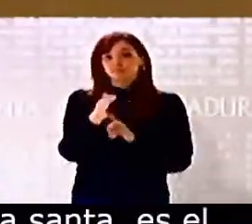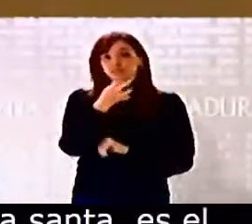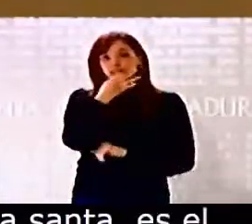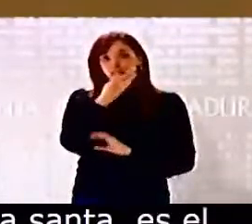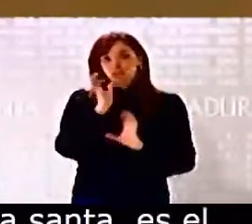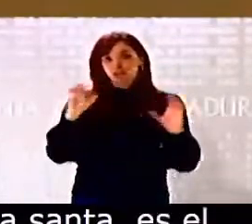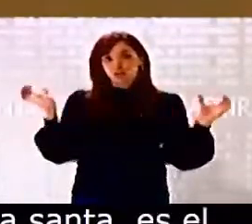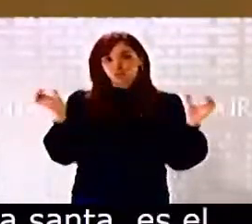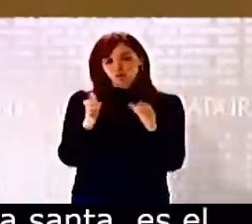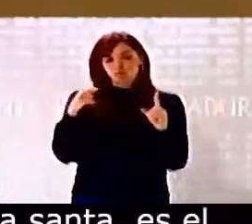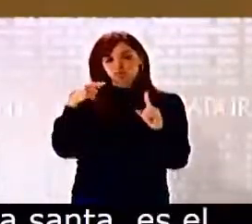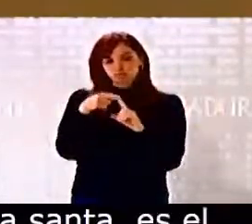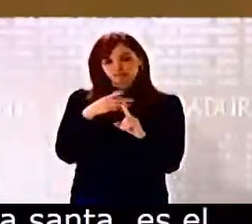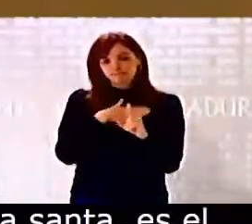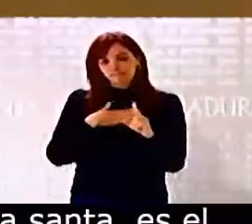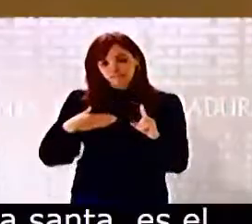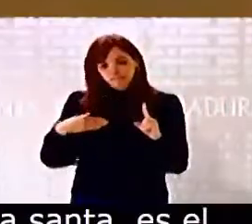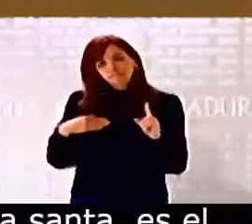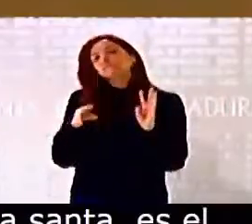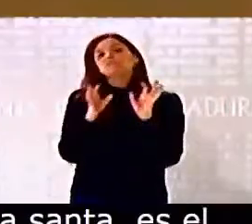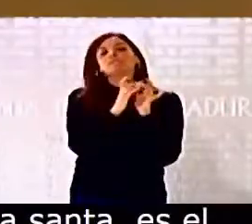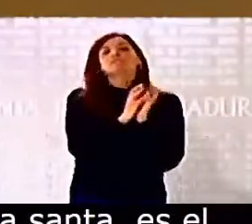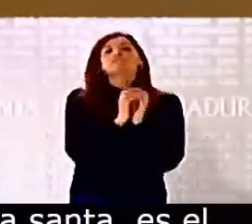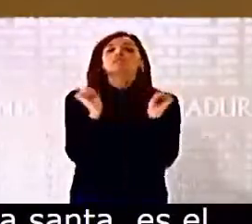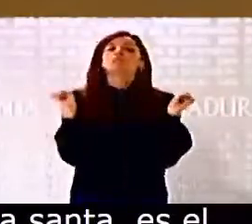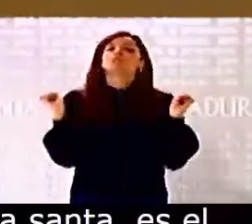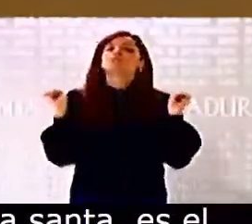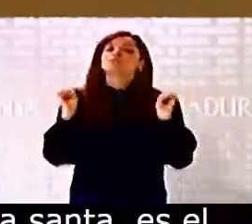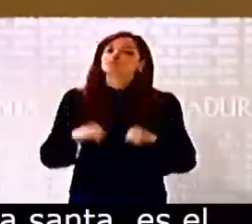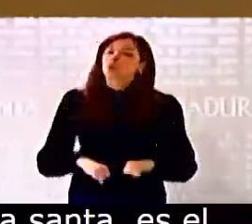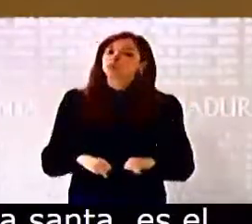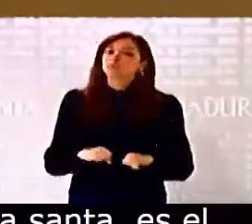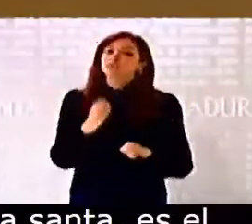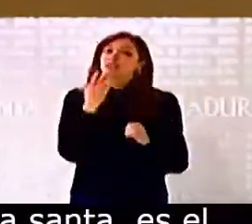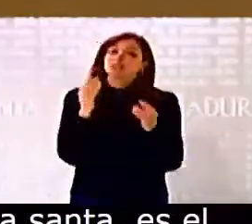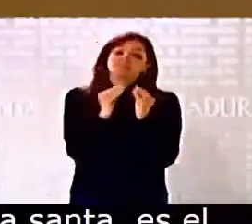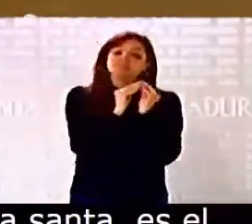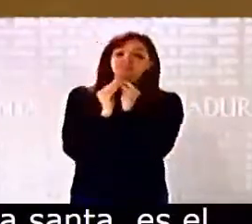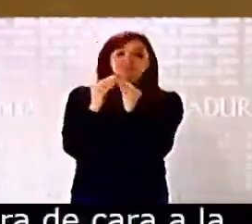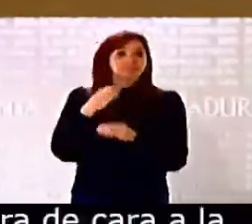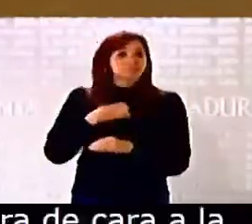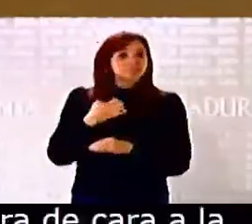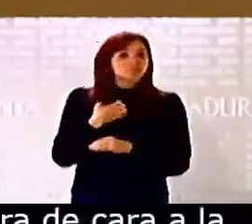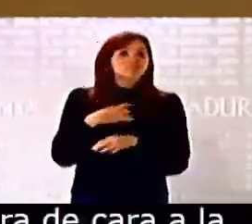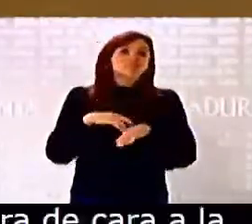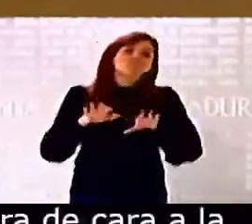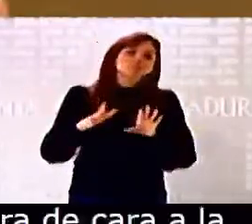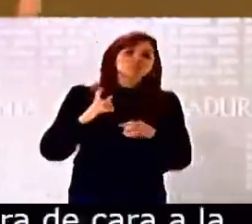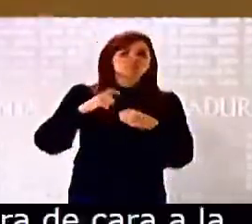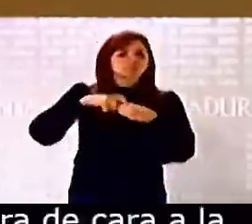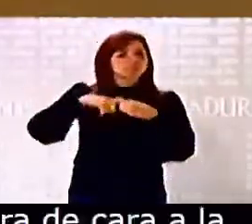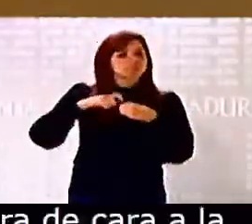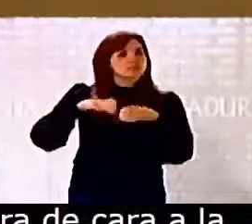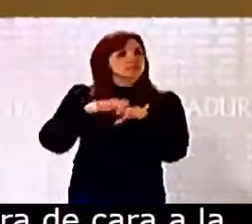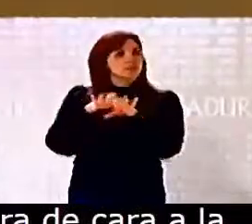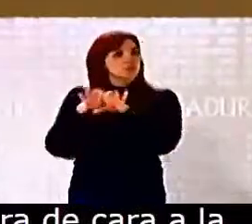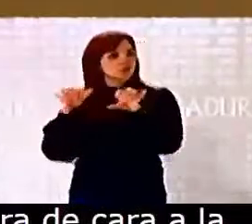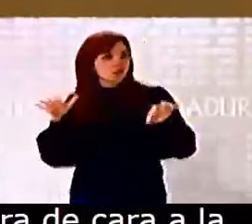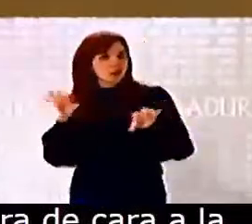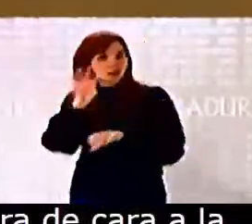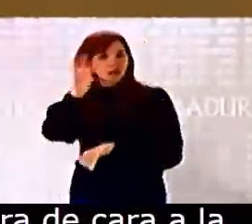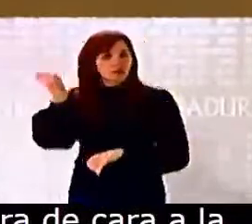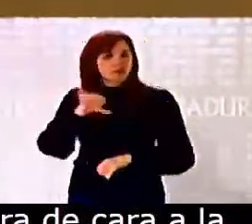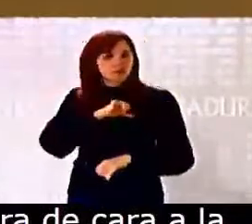tarde. Buscar un criterio, si no unánime, del que participen la mayoría de las